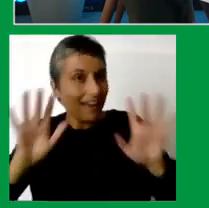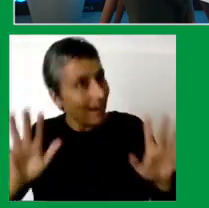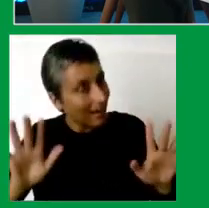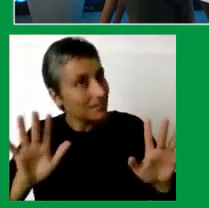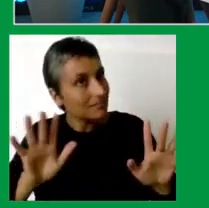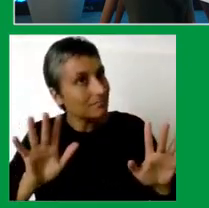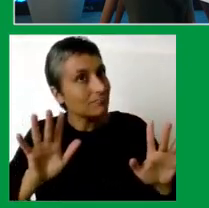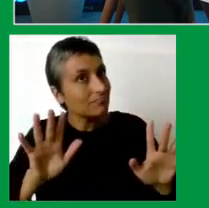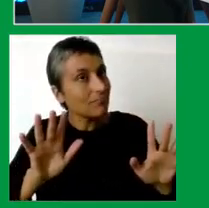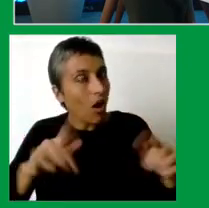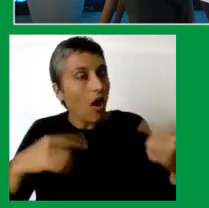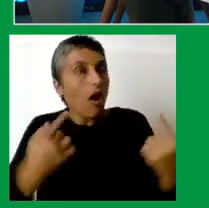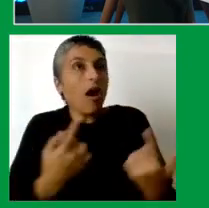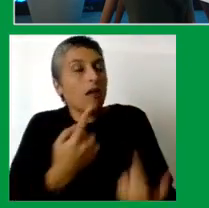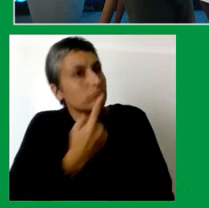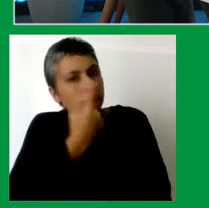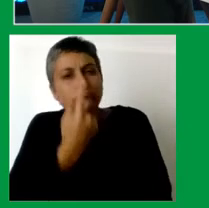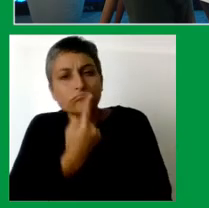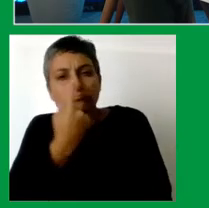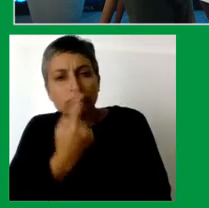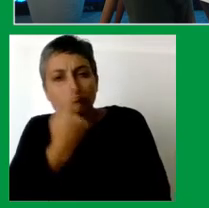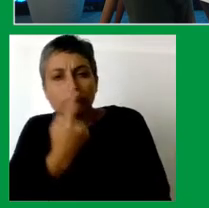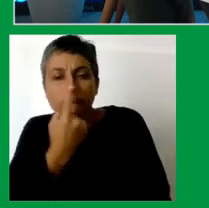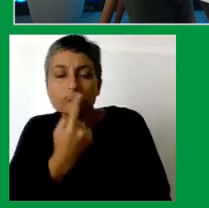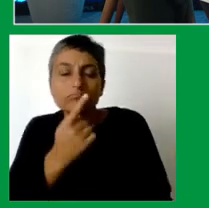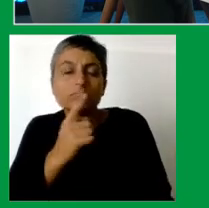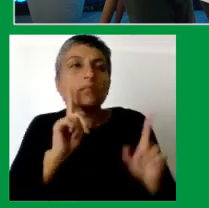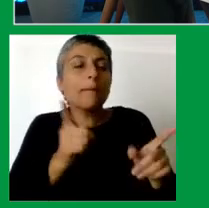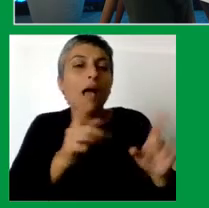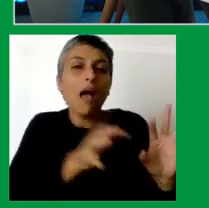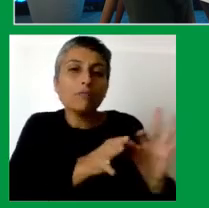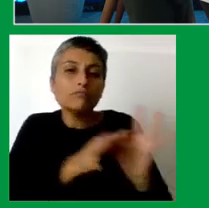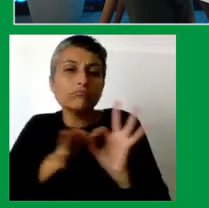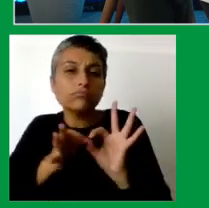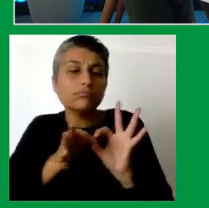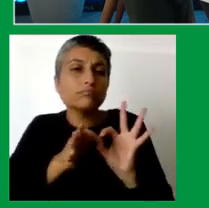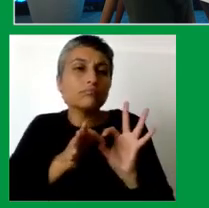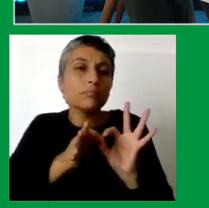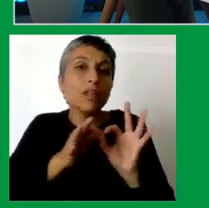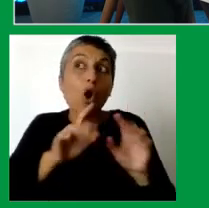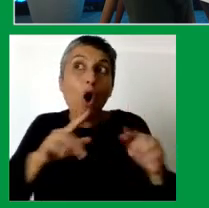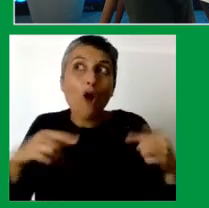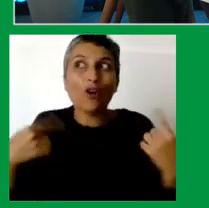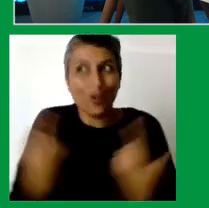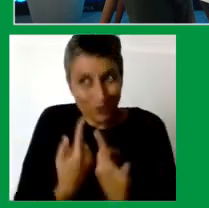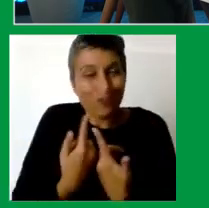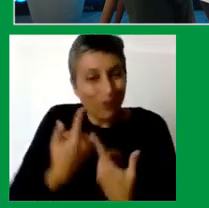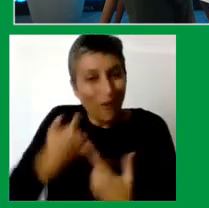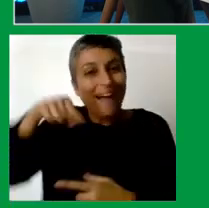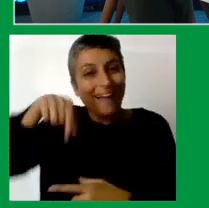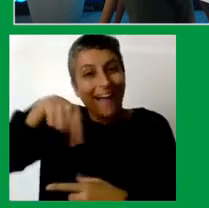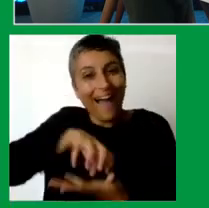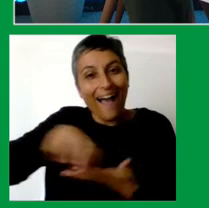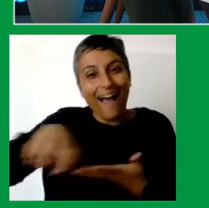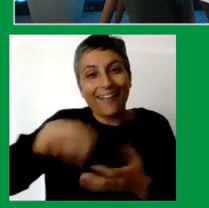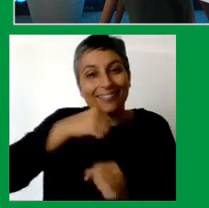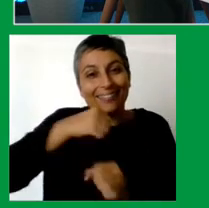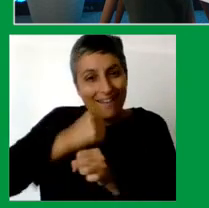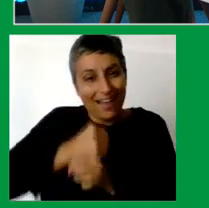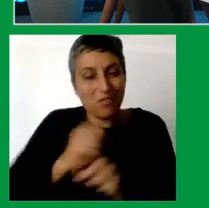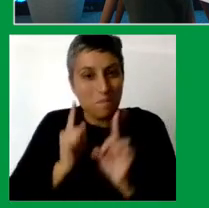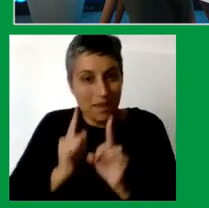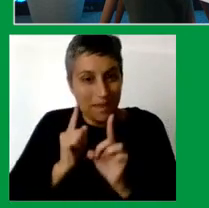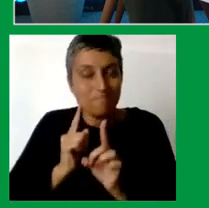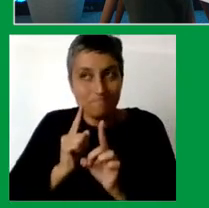muy vinculado y muy enraizado con todo lo que estamos trabajando desde el departamento. Así que nada, muchas gracias por